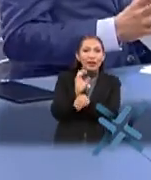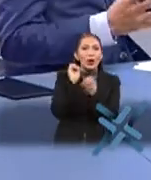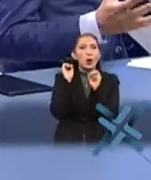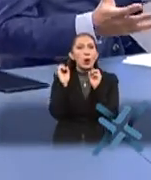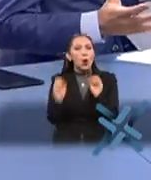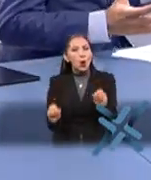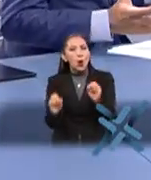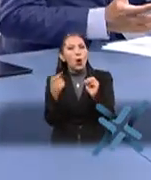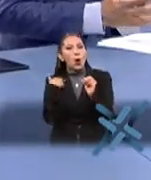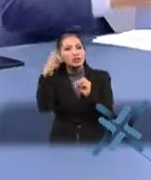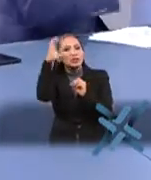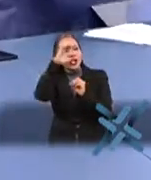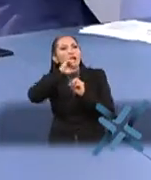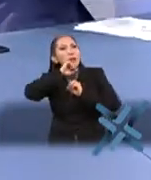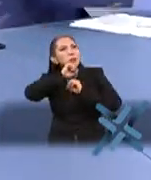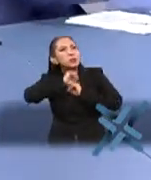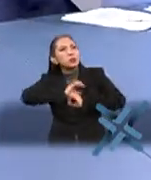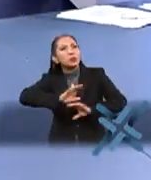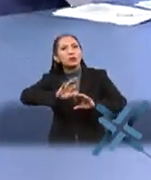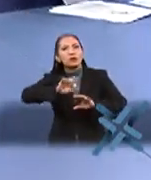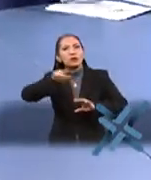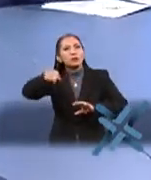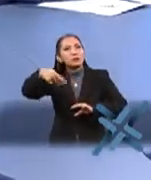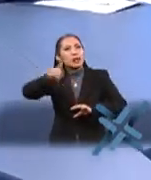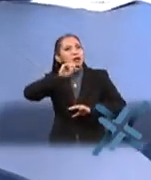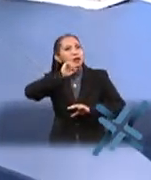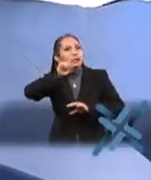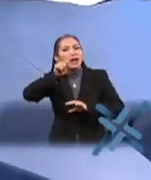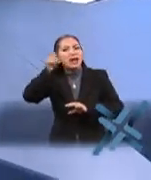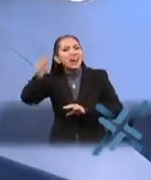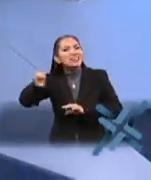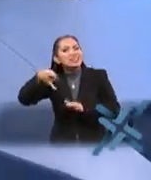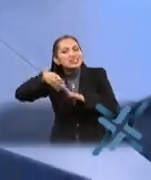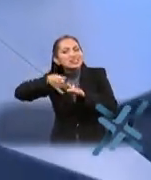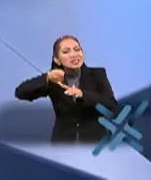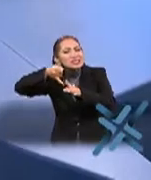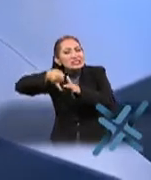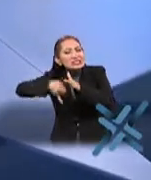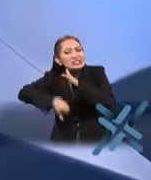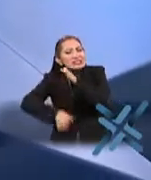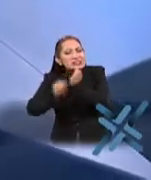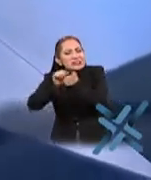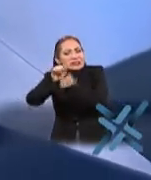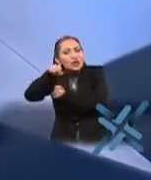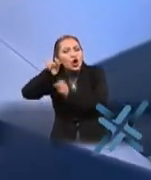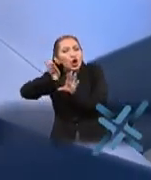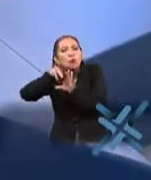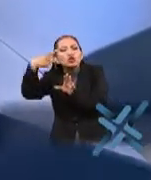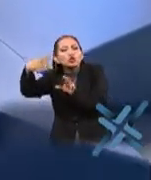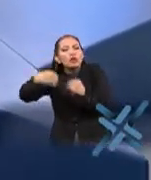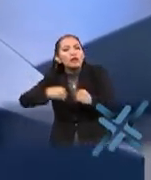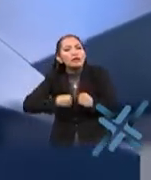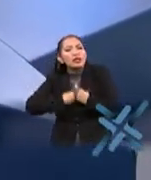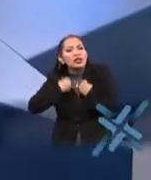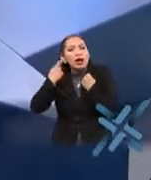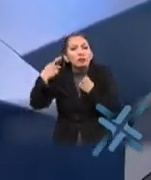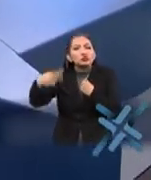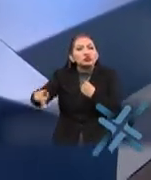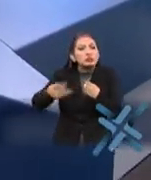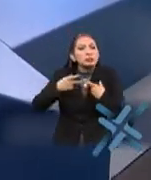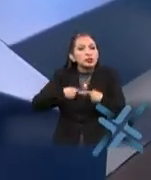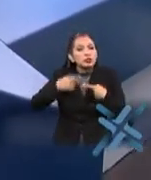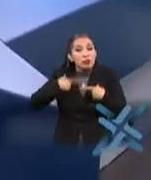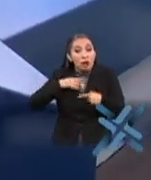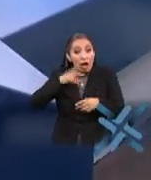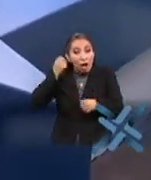en publicaciones científicas, pero también es enterar, ¿no? A esa intimidad, a esa personalidad, cómo fue construyendo. Sí. Y hay personas o hay historias tremendas